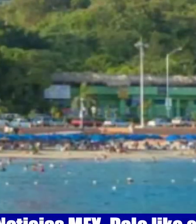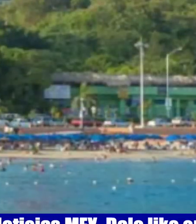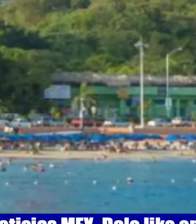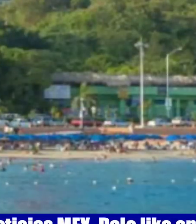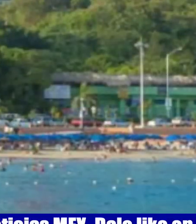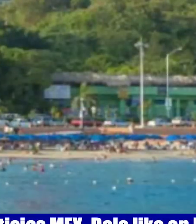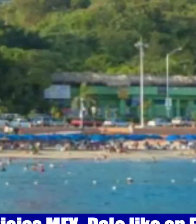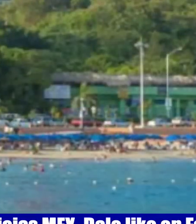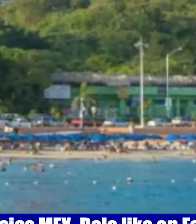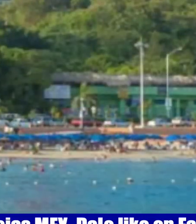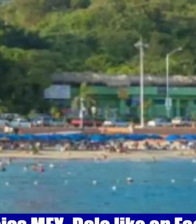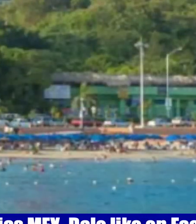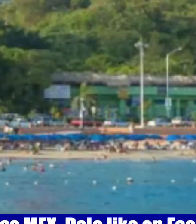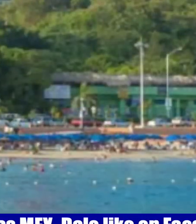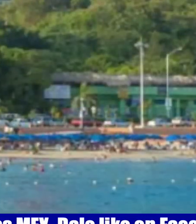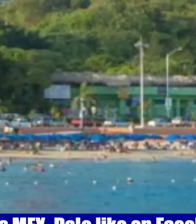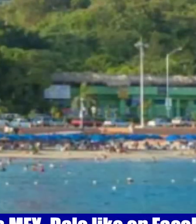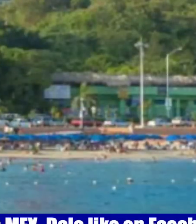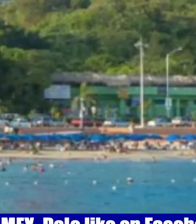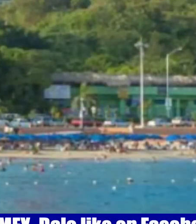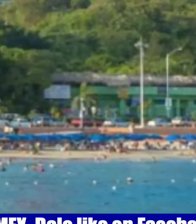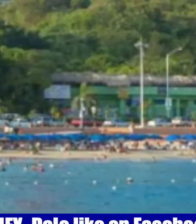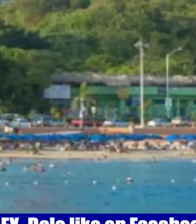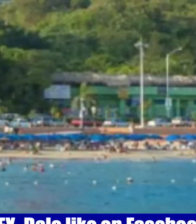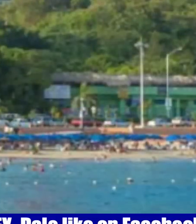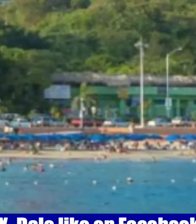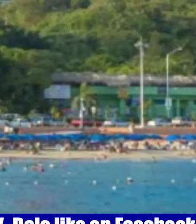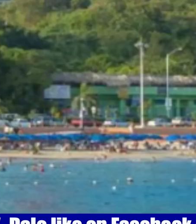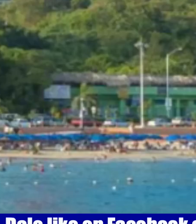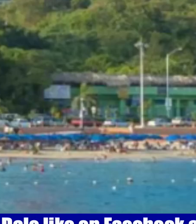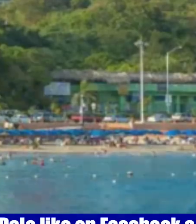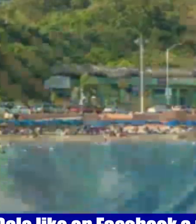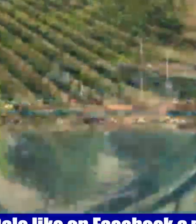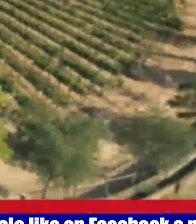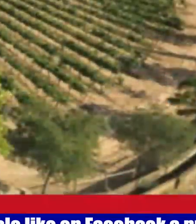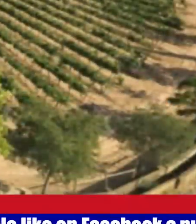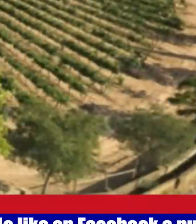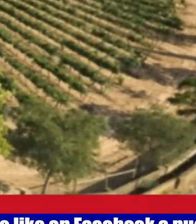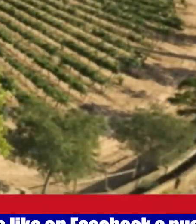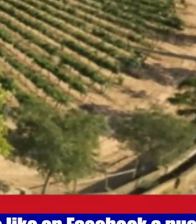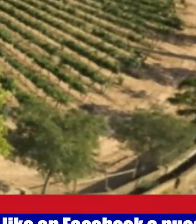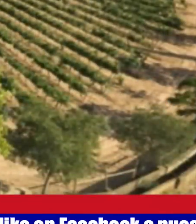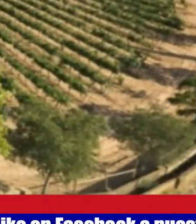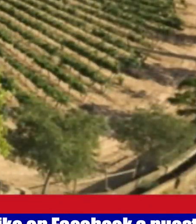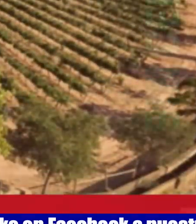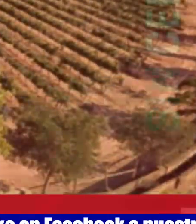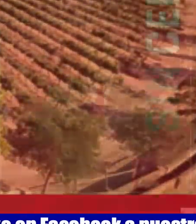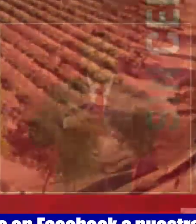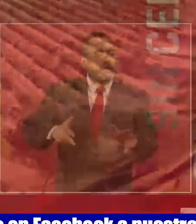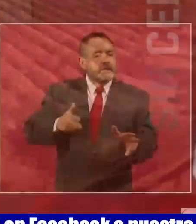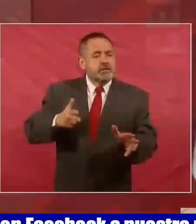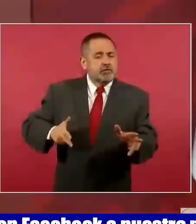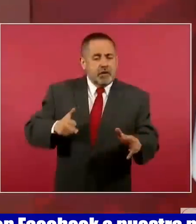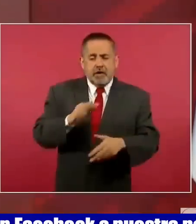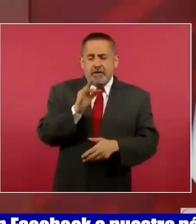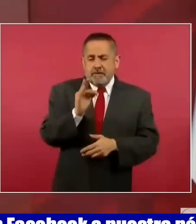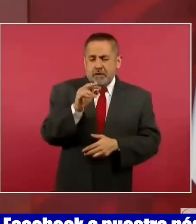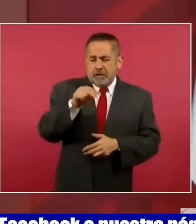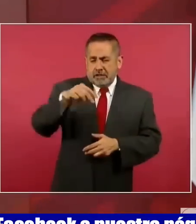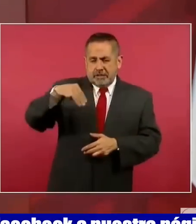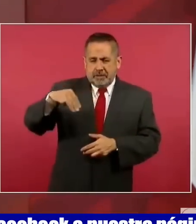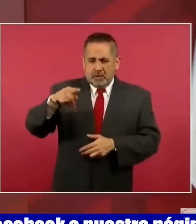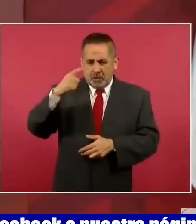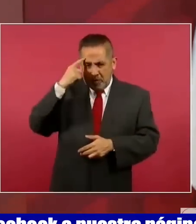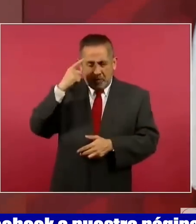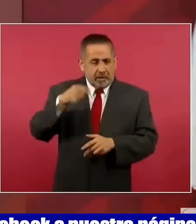Electricidad, y que si no, pues habría más problemas. Planteó que ese instituto de la competencia, que es tan controvertido,